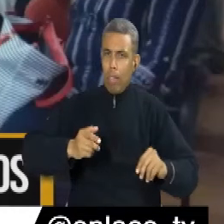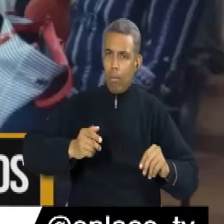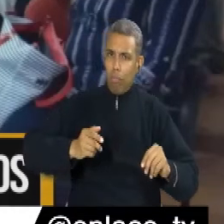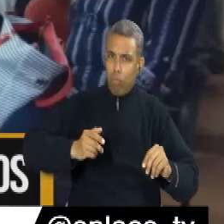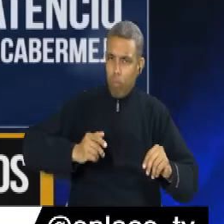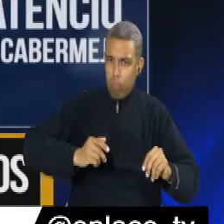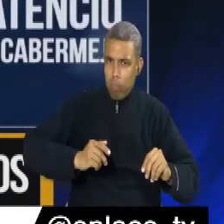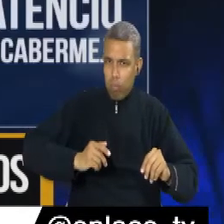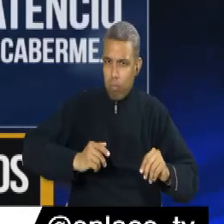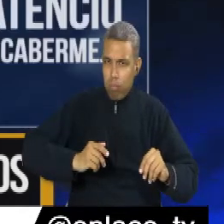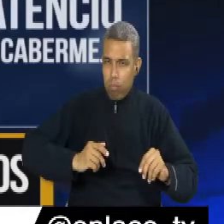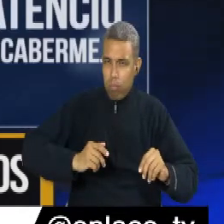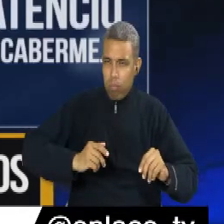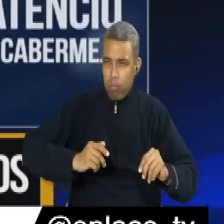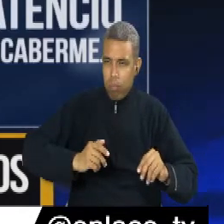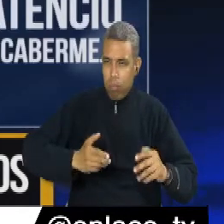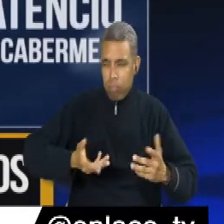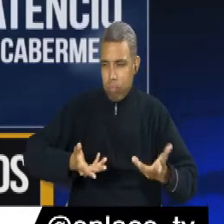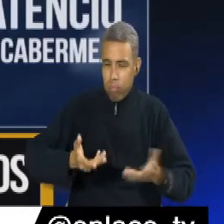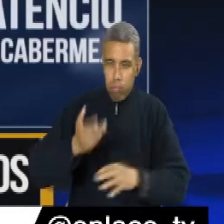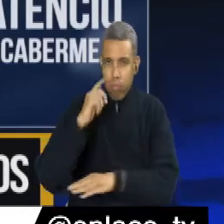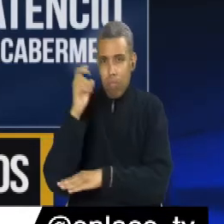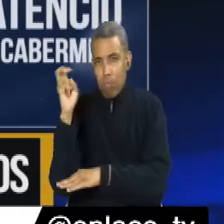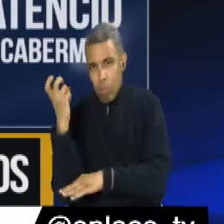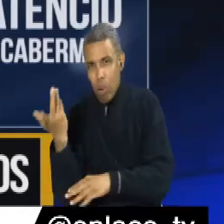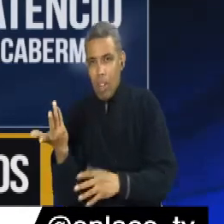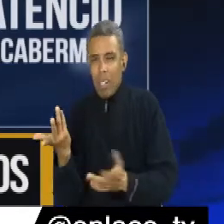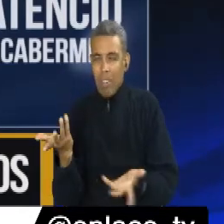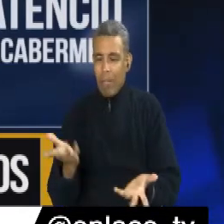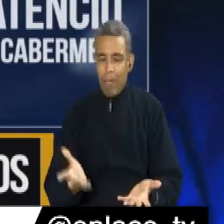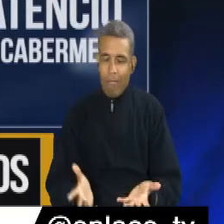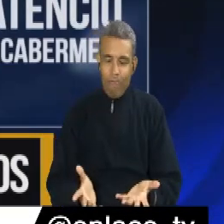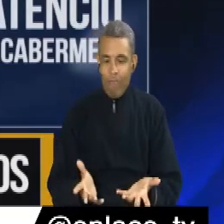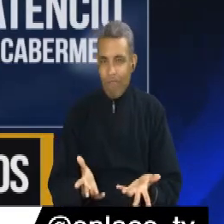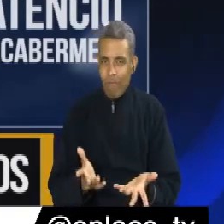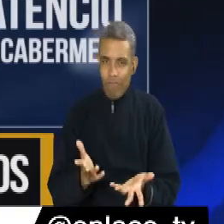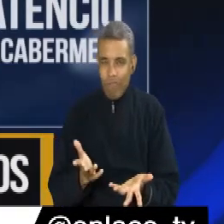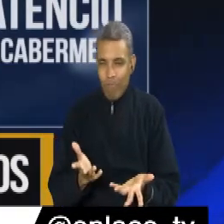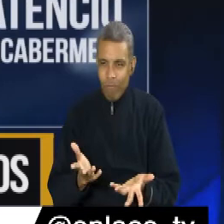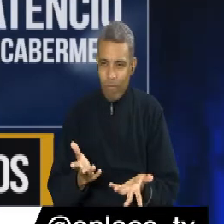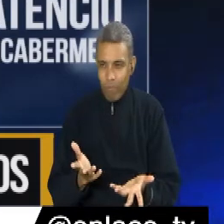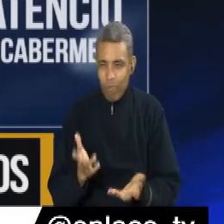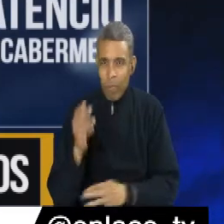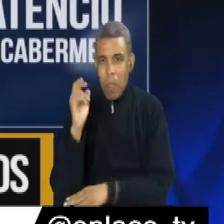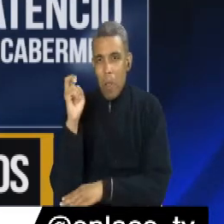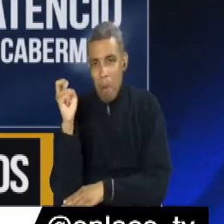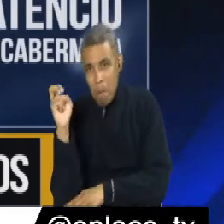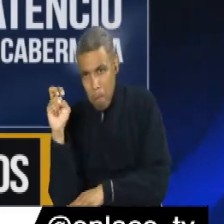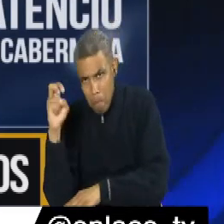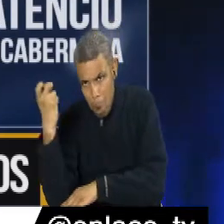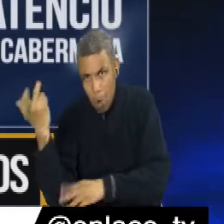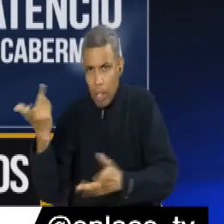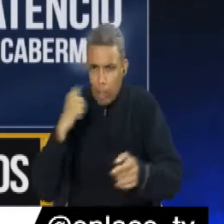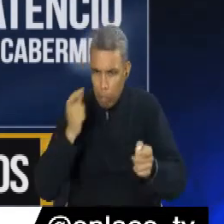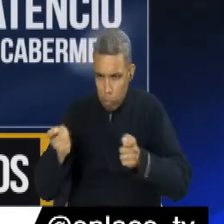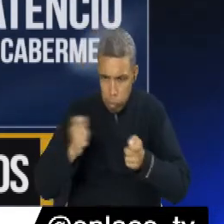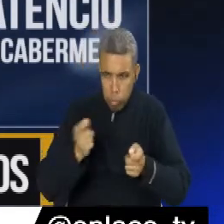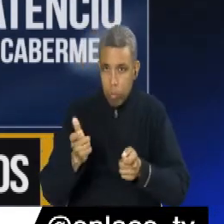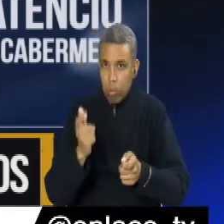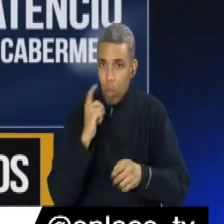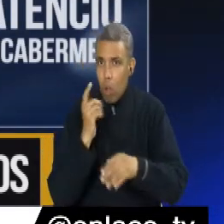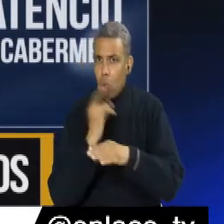todo el departamento. A la celebración y la conmemoración del Día Nacional del Vocal de Control y el